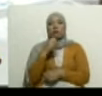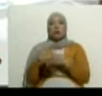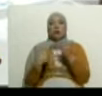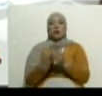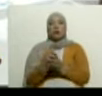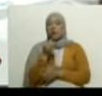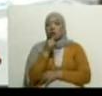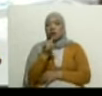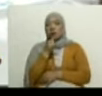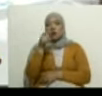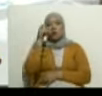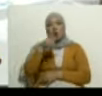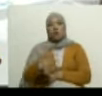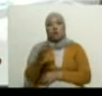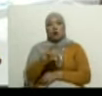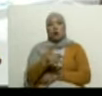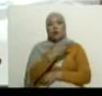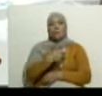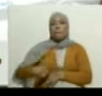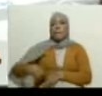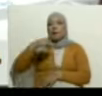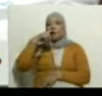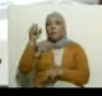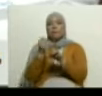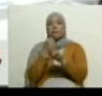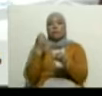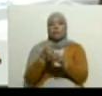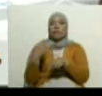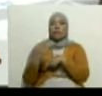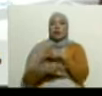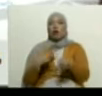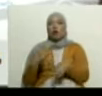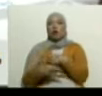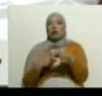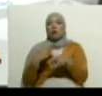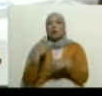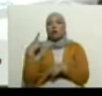aquí está el pueblo de Nicolás Maduro restiado con esta revolución. No